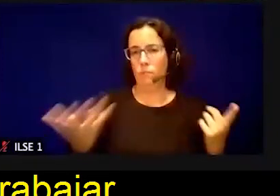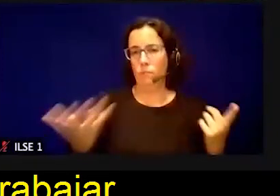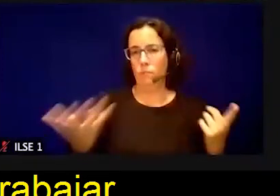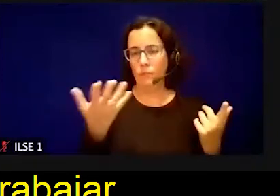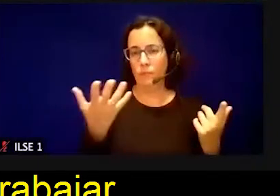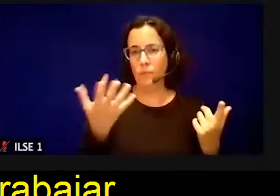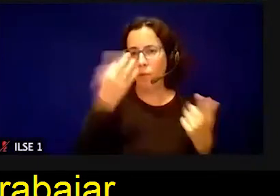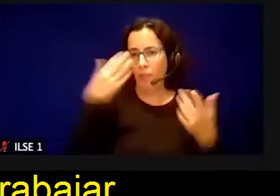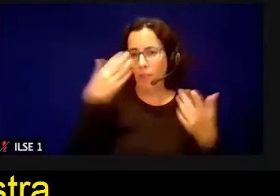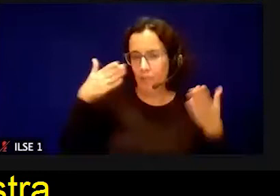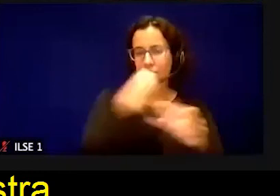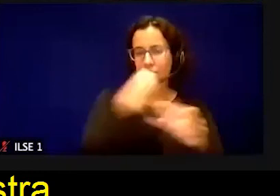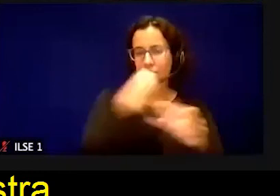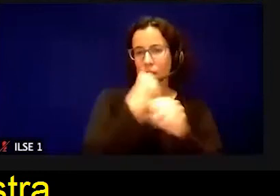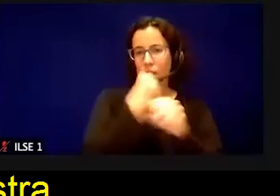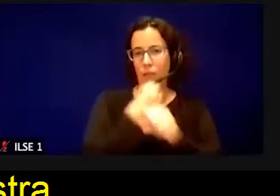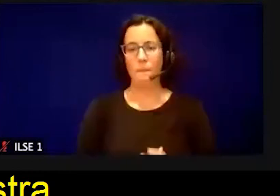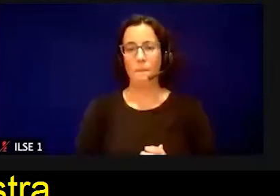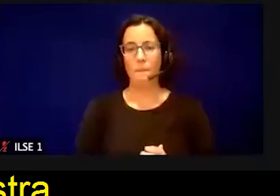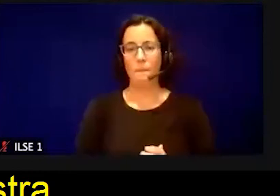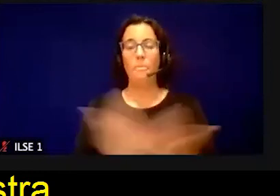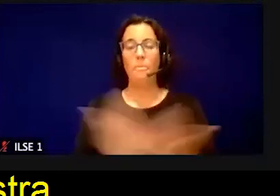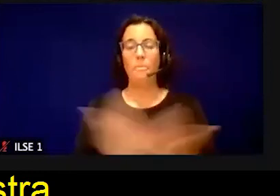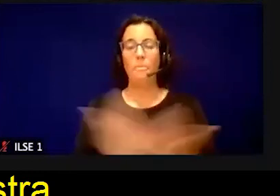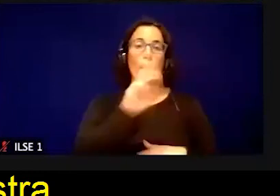¿no? Paz, Víctor, muchísimas